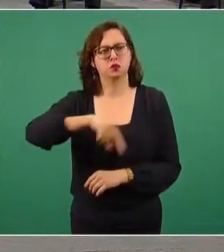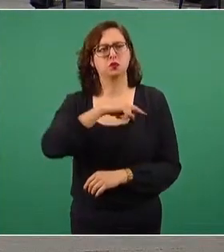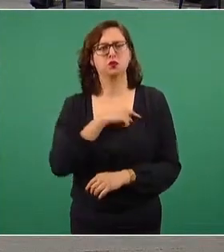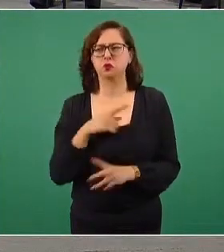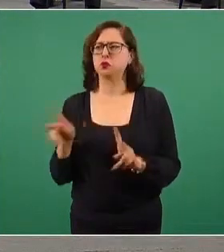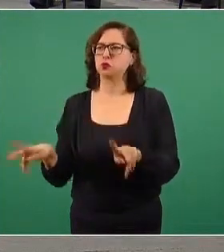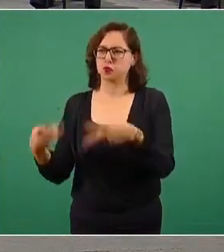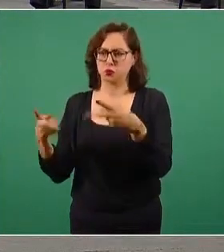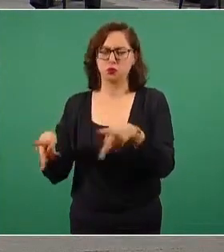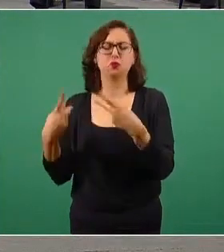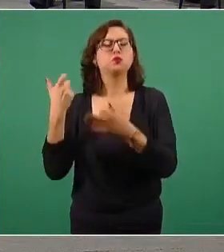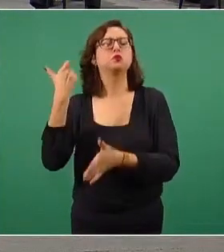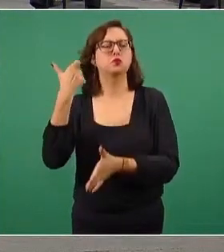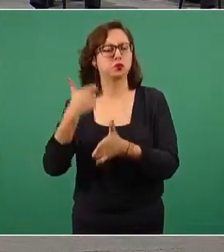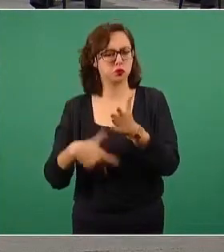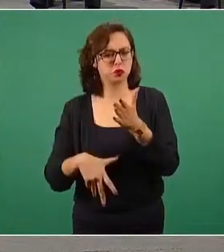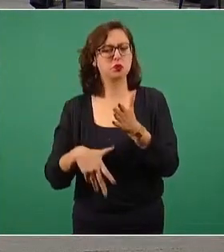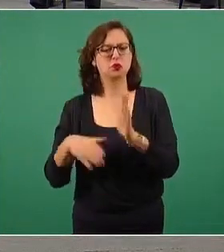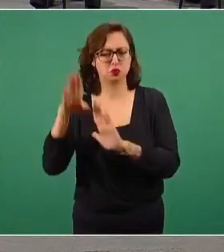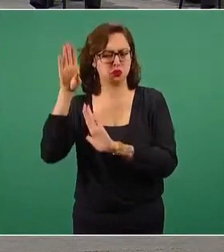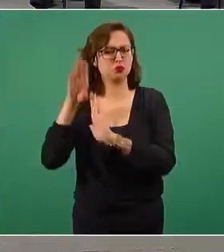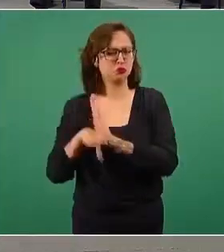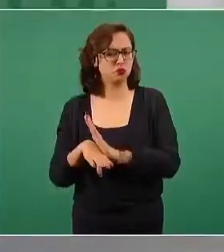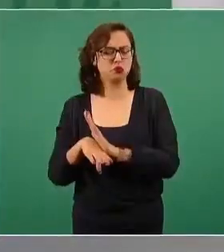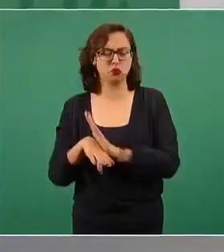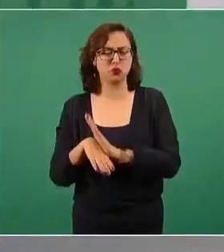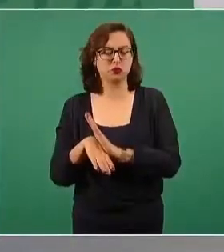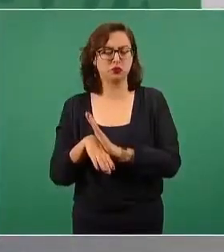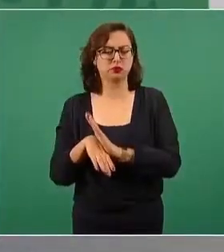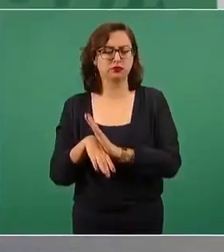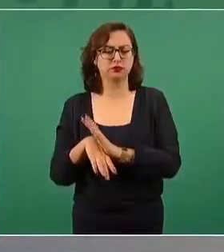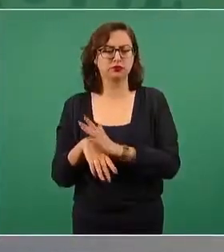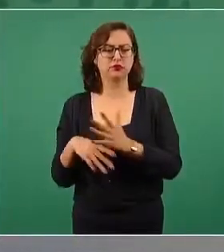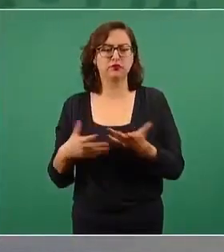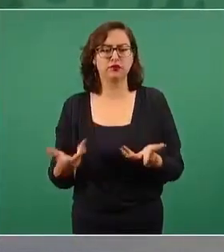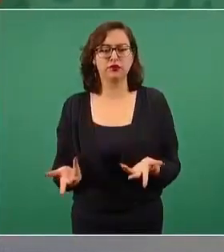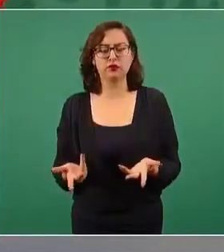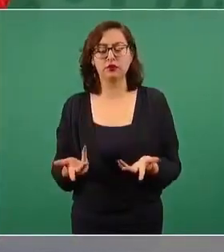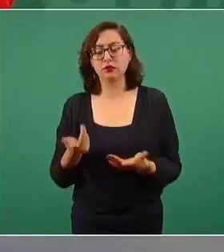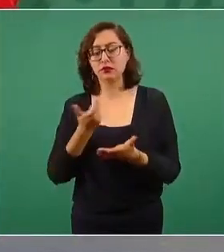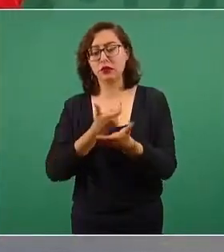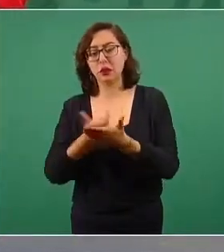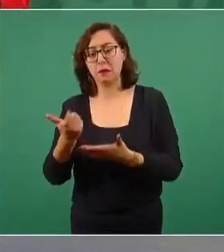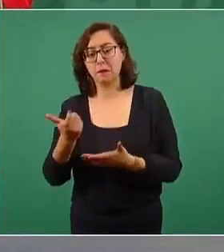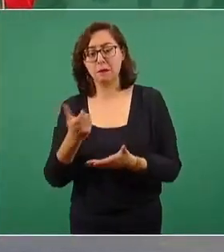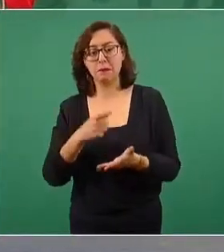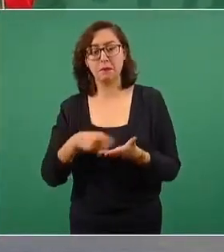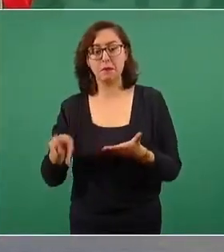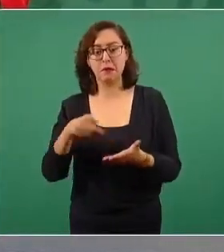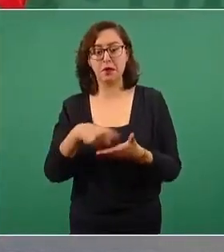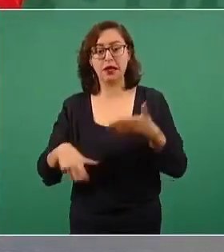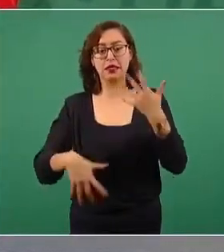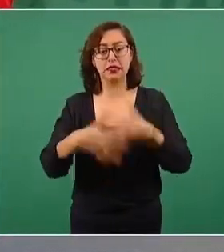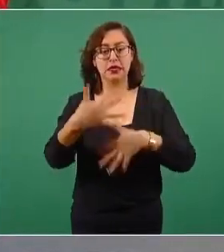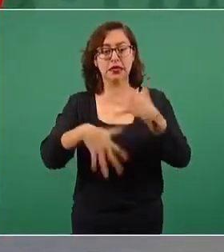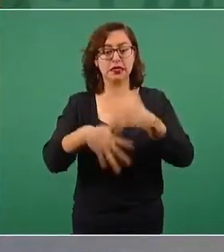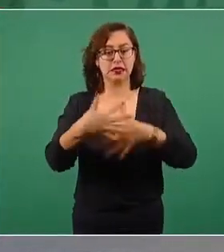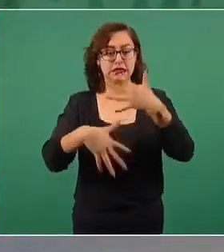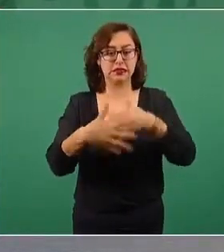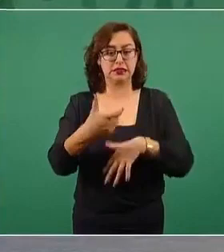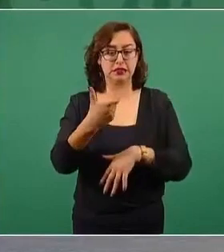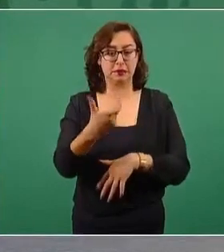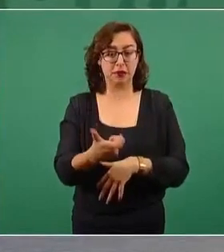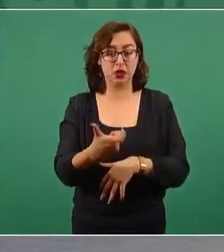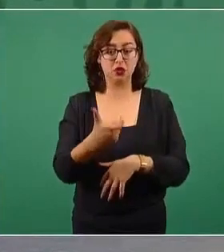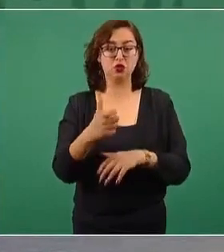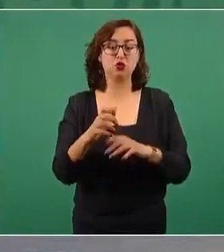Aquí ya el precio llegó a estar a 15 pesos,